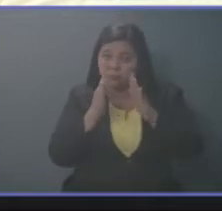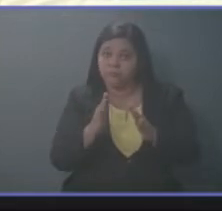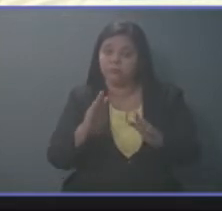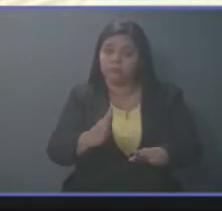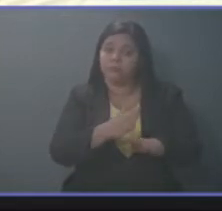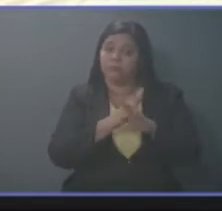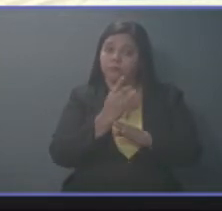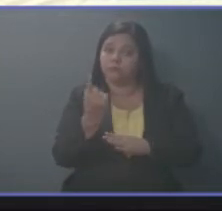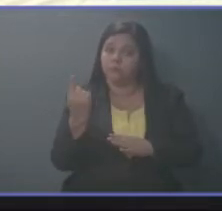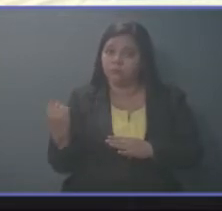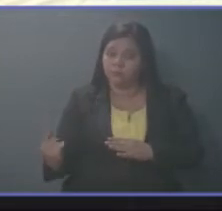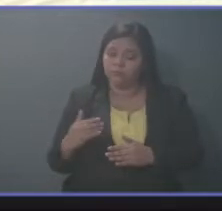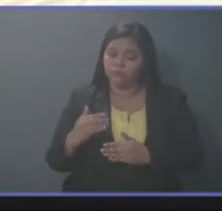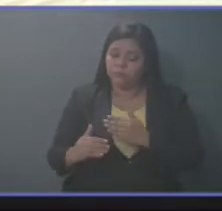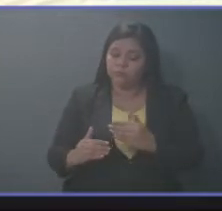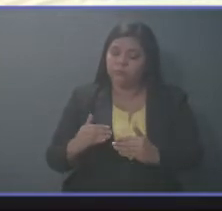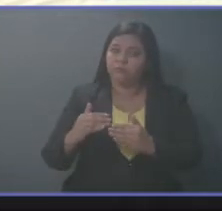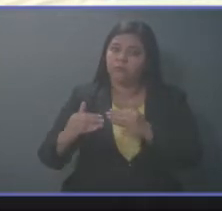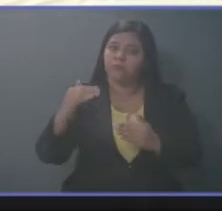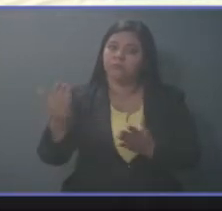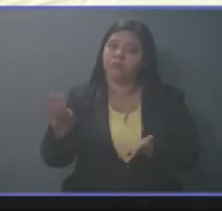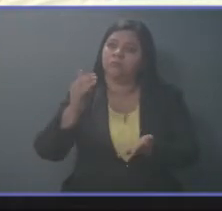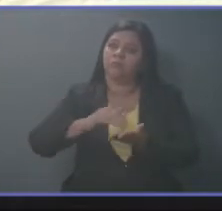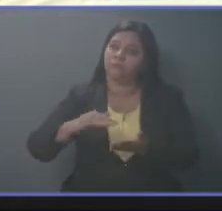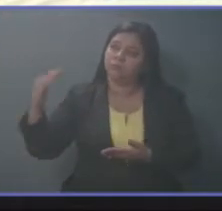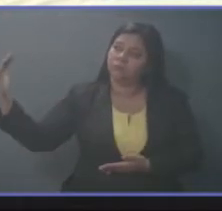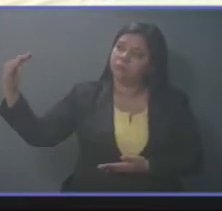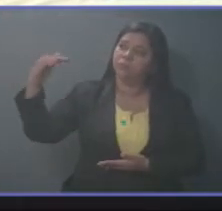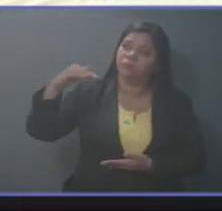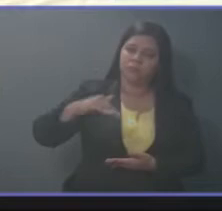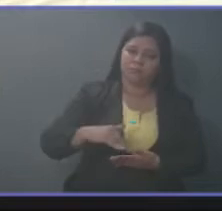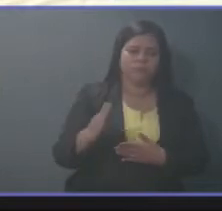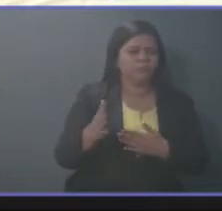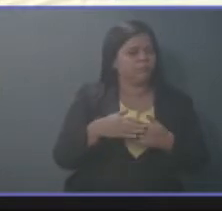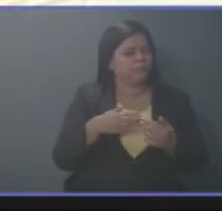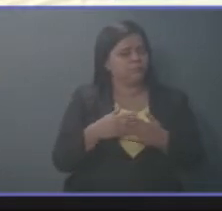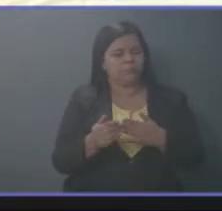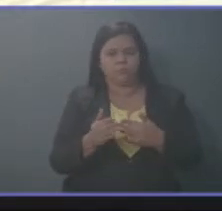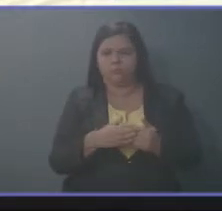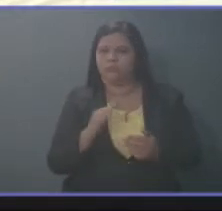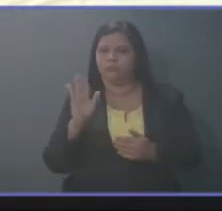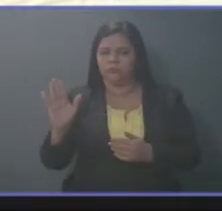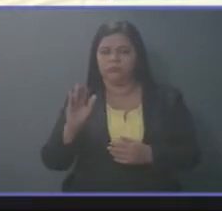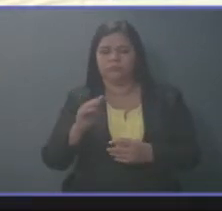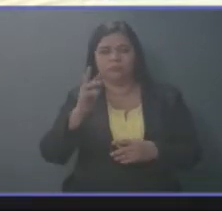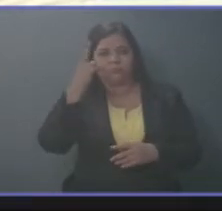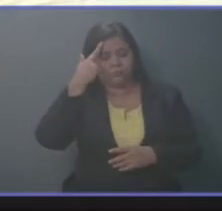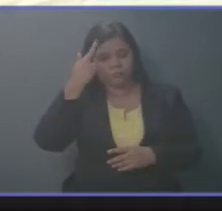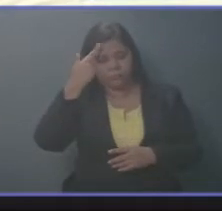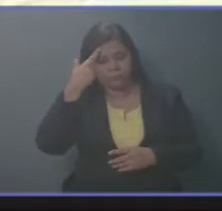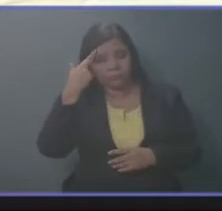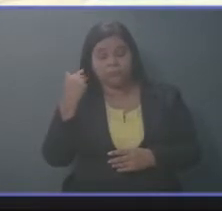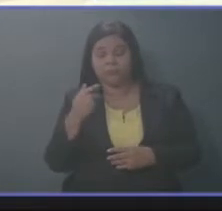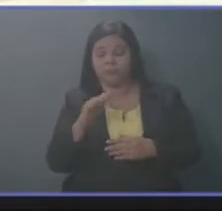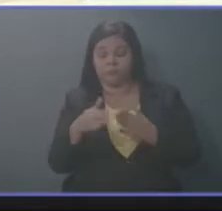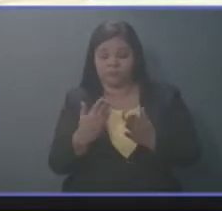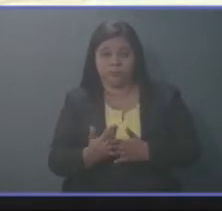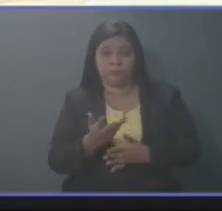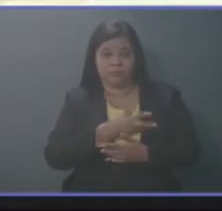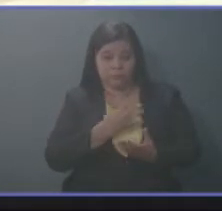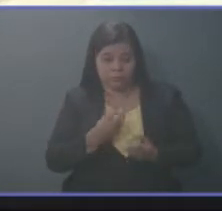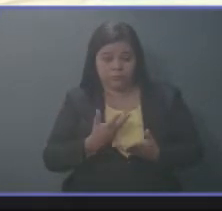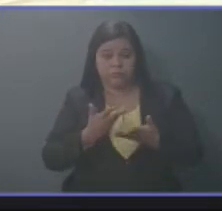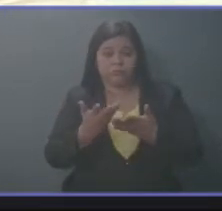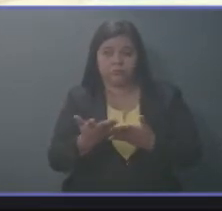las personas en su proceso de retorno, independientemente la situación migratoria. En espera de contar con su apoyo, nos